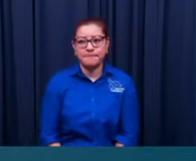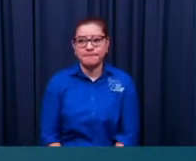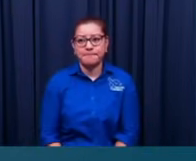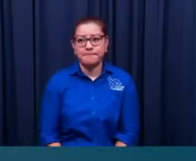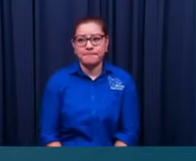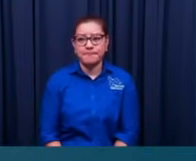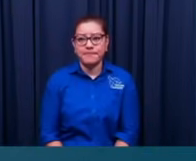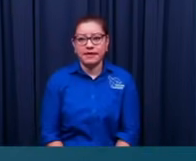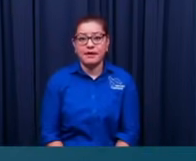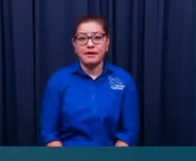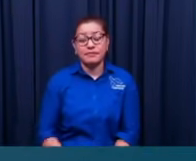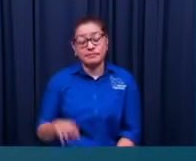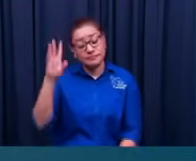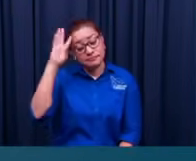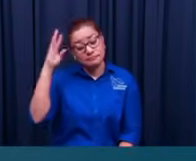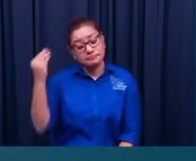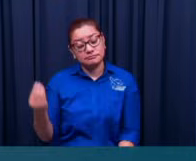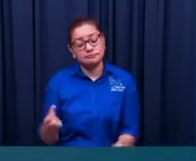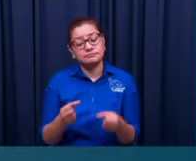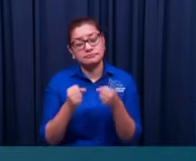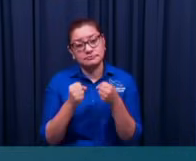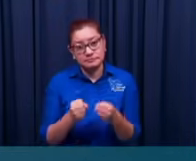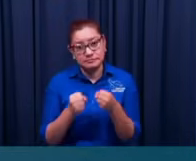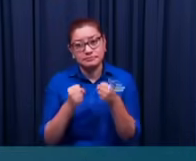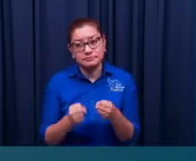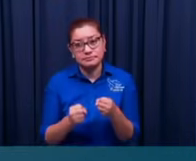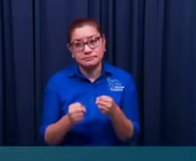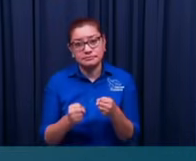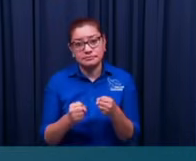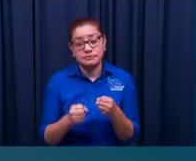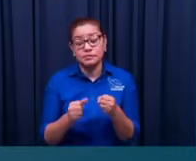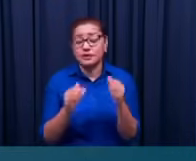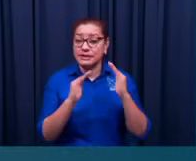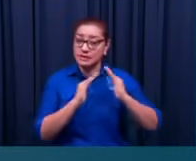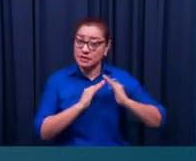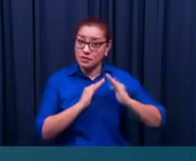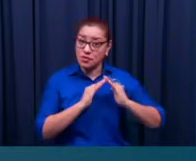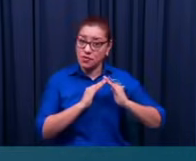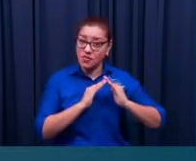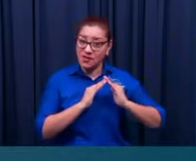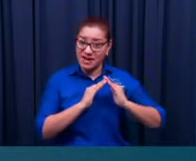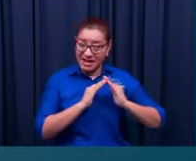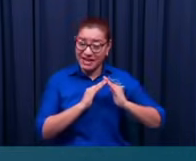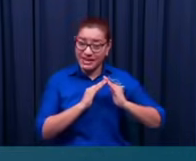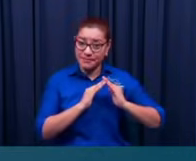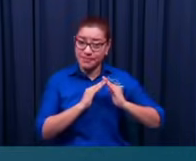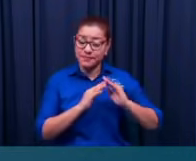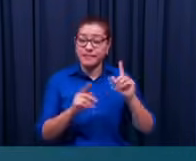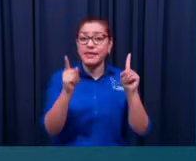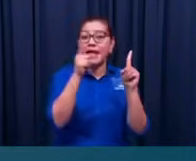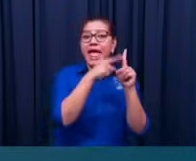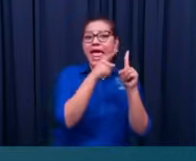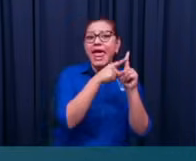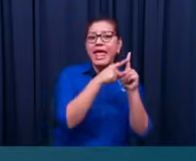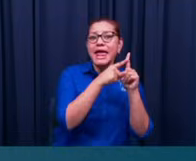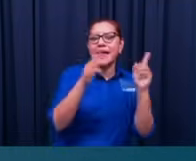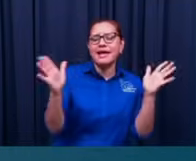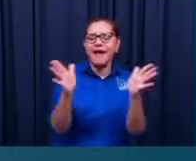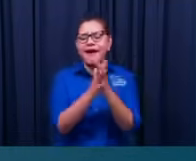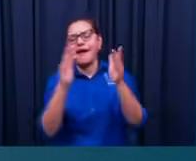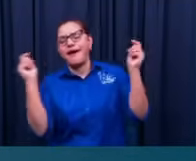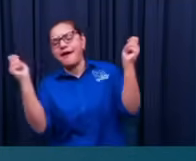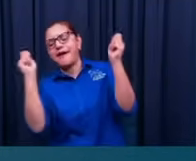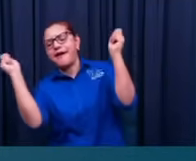Ese es un calvario, porque va a ser un hogar mixto. Él va a decir, aleluya, en el cambio